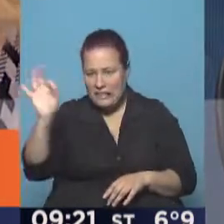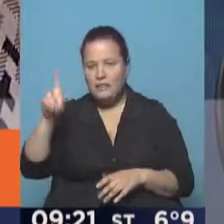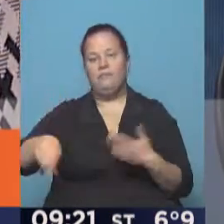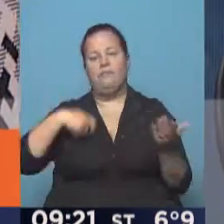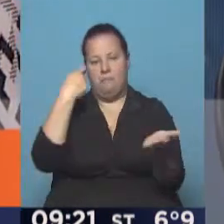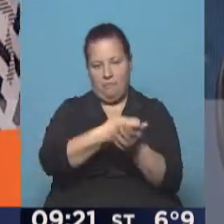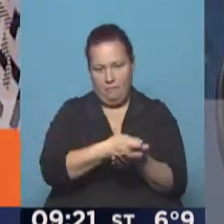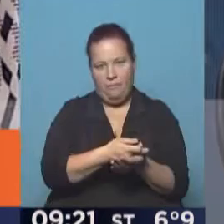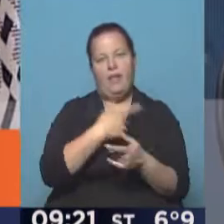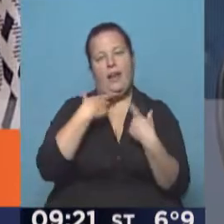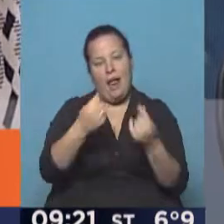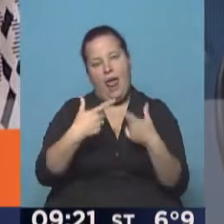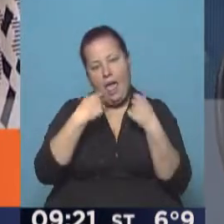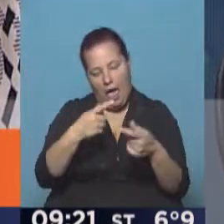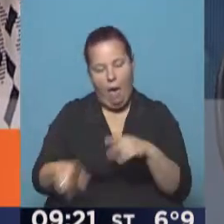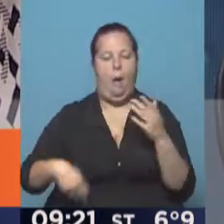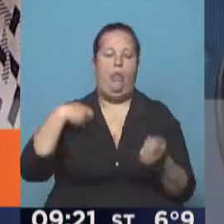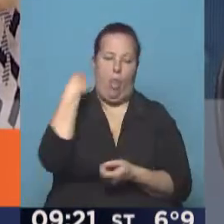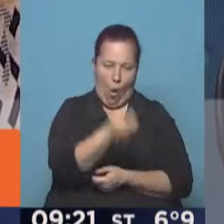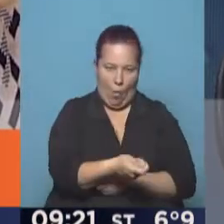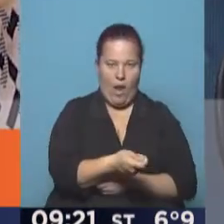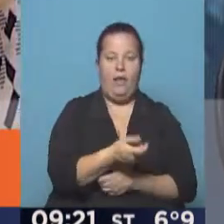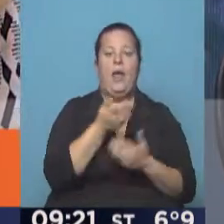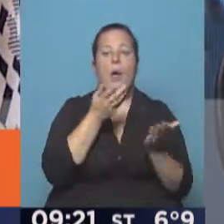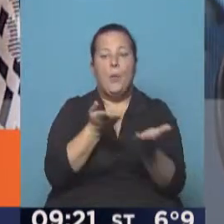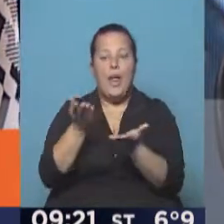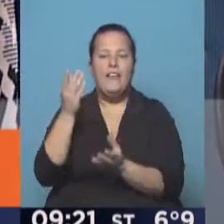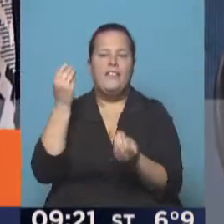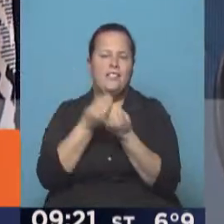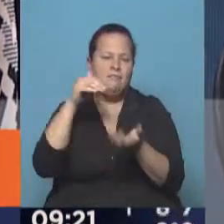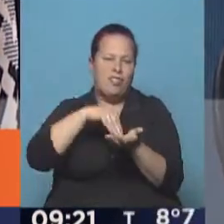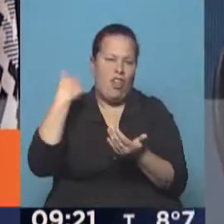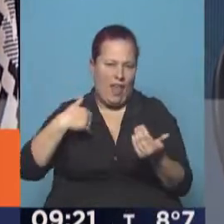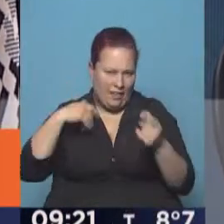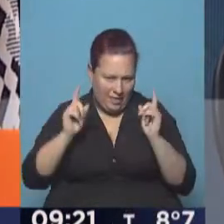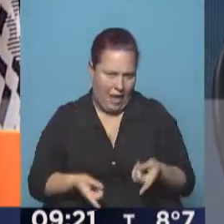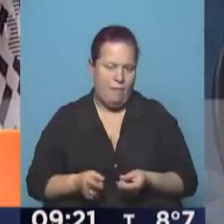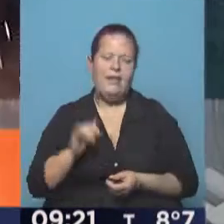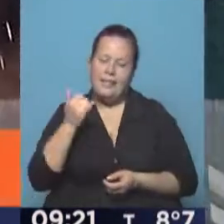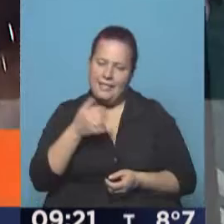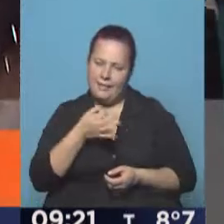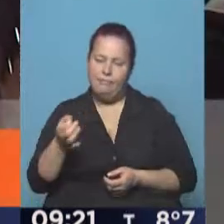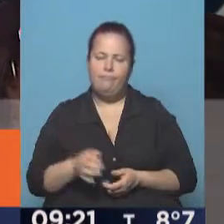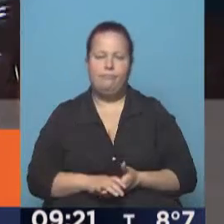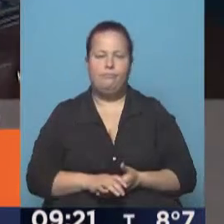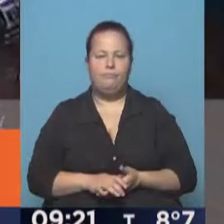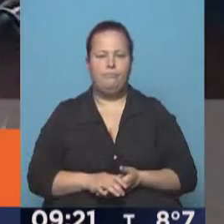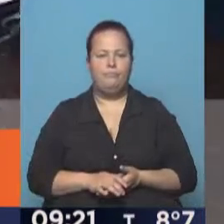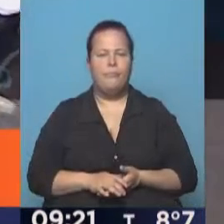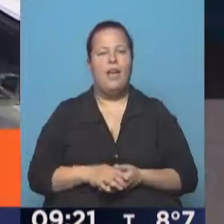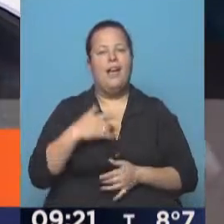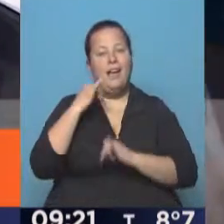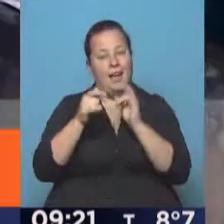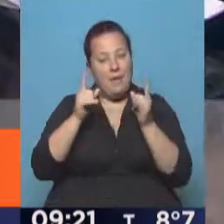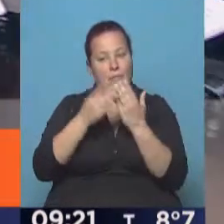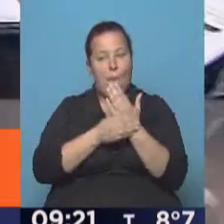lo hicieron, venían reclamando, claro, y el beneficio para tantos millones de argentinos también. Sí, así es. Como decimos